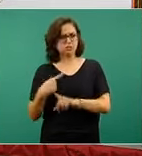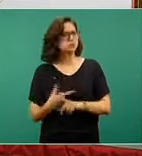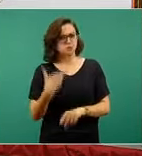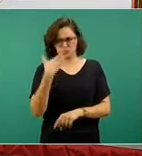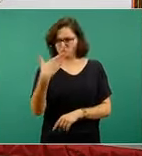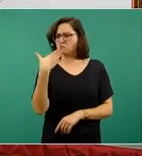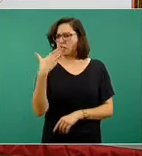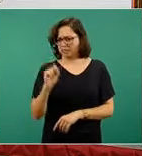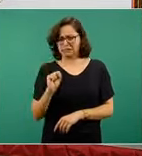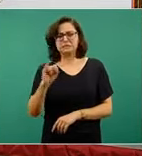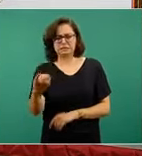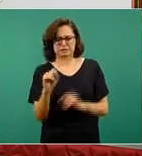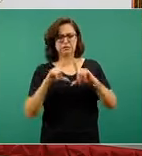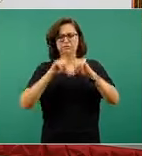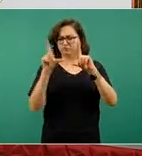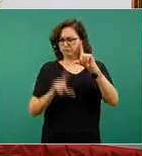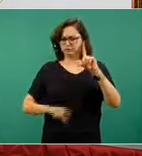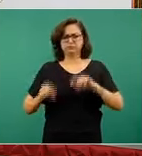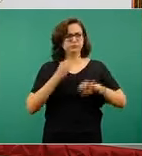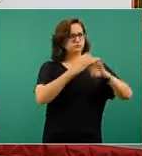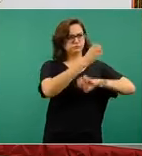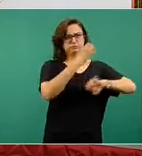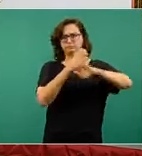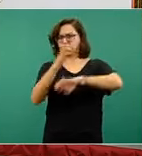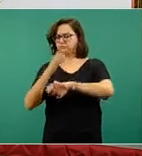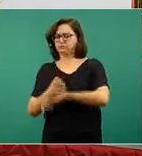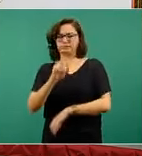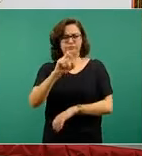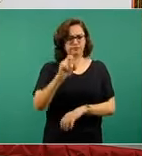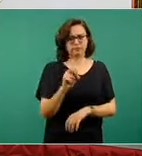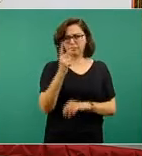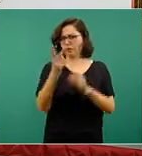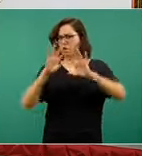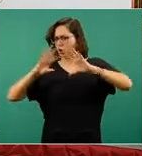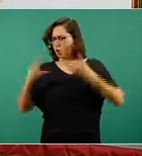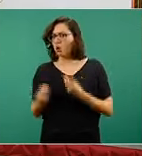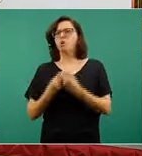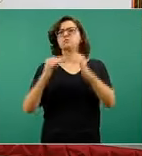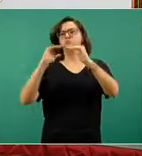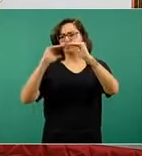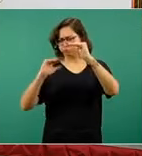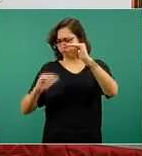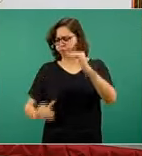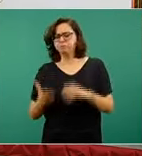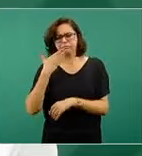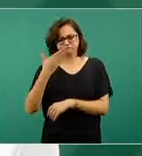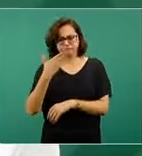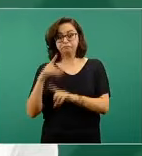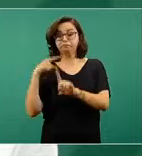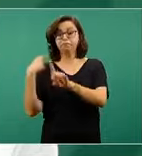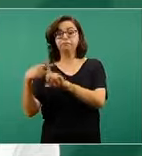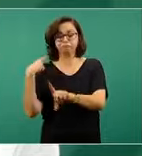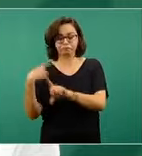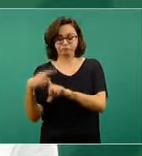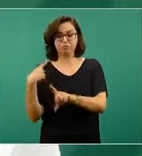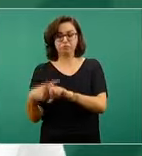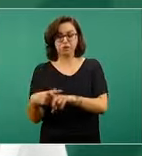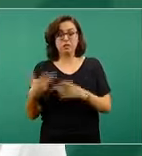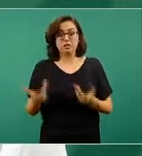entidades federativas es al descenso, en el conjunto del país es al descenso, como se mostró ayer con este descenso